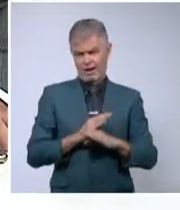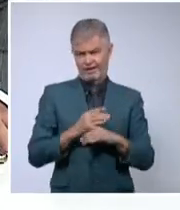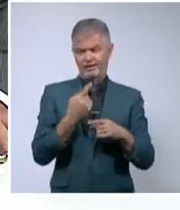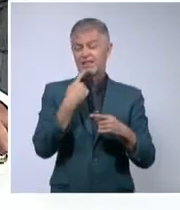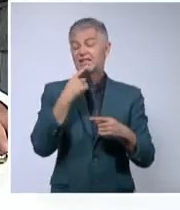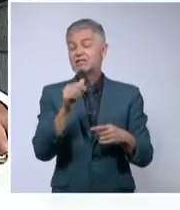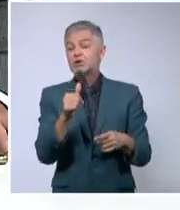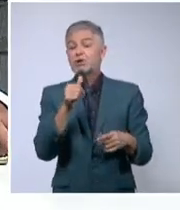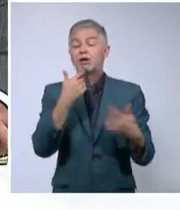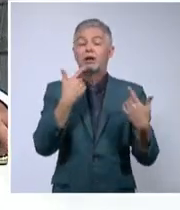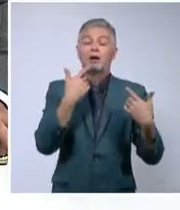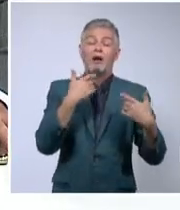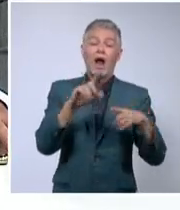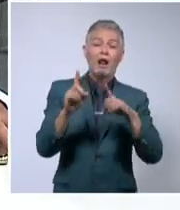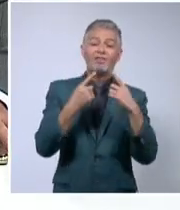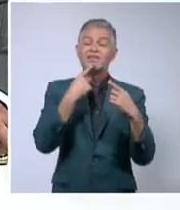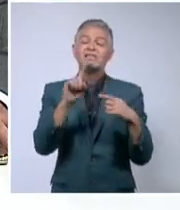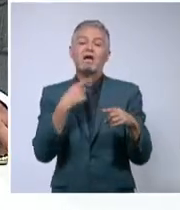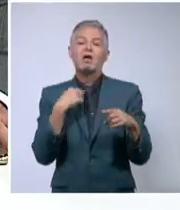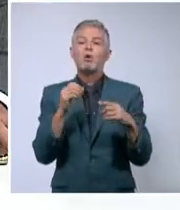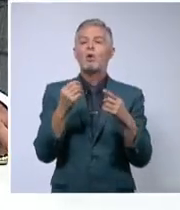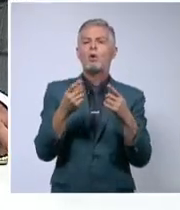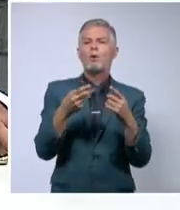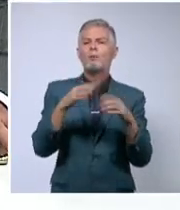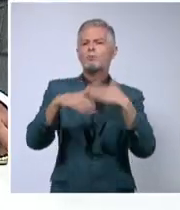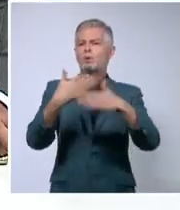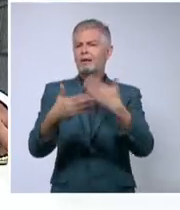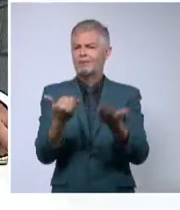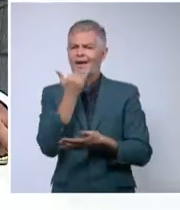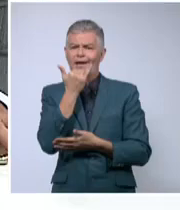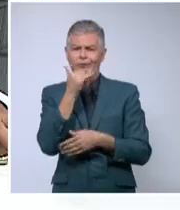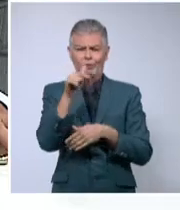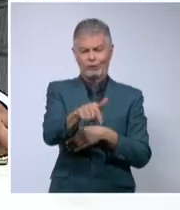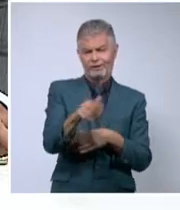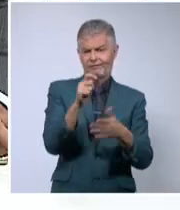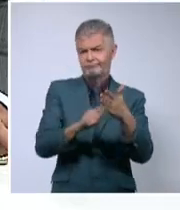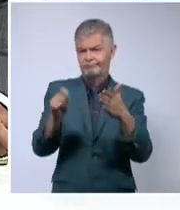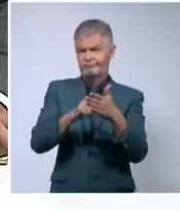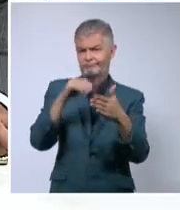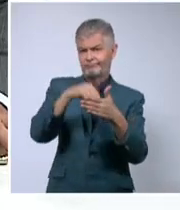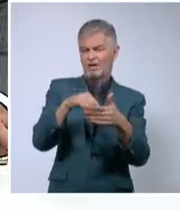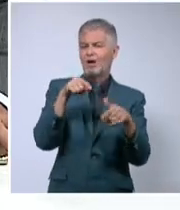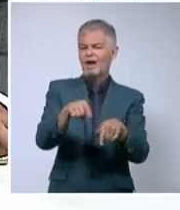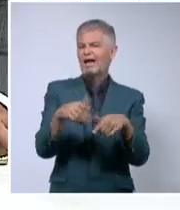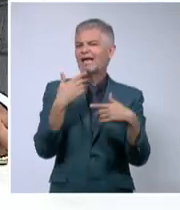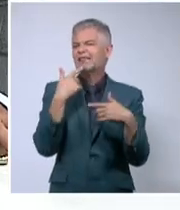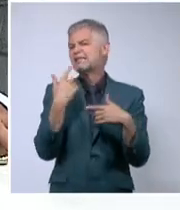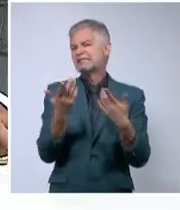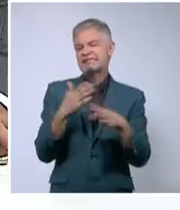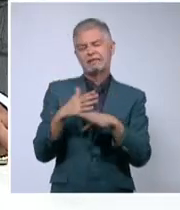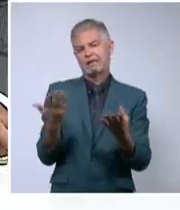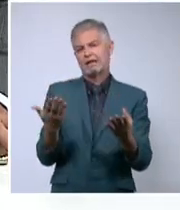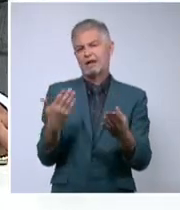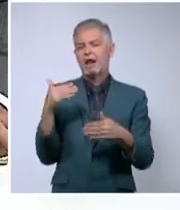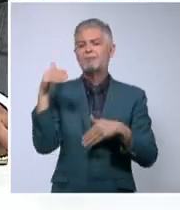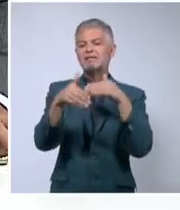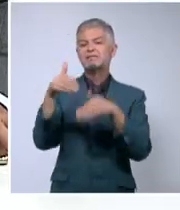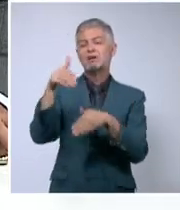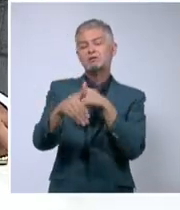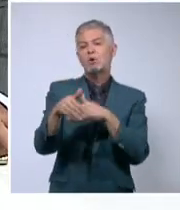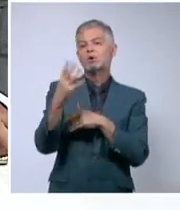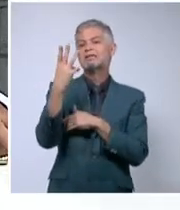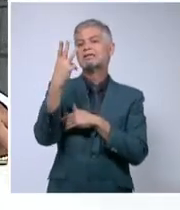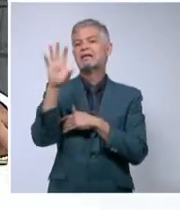supuestas irregularidades. ¿De qué intentan agarrarse entonces? Bueno, de la baja participación, que estuvo alrededor del